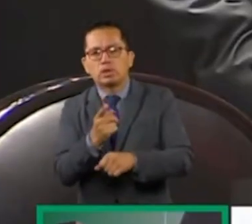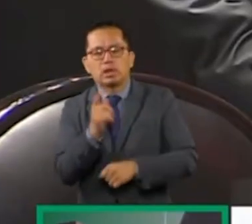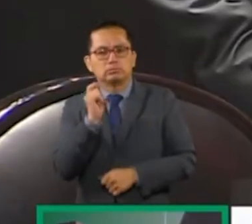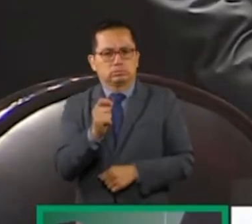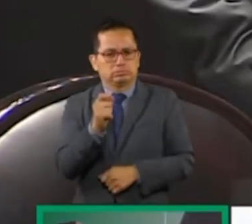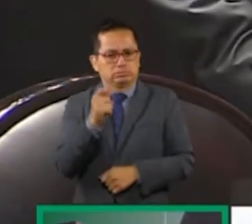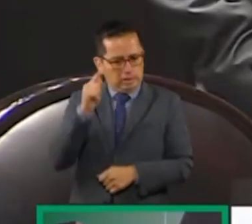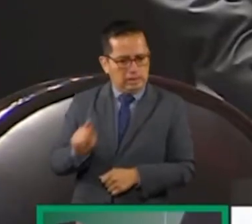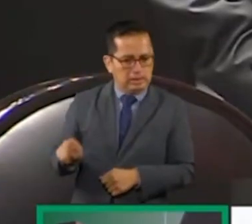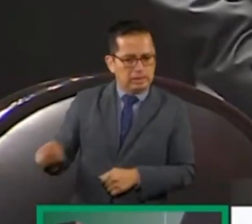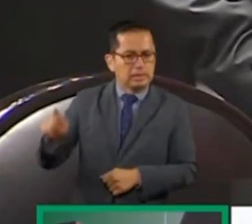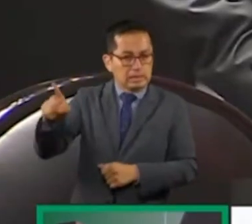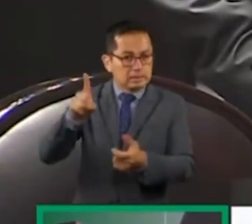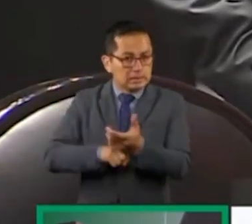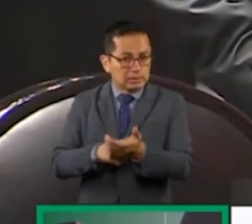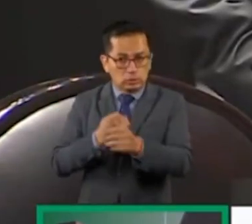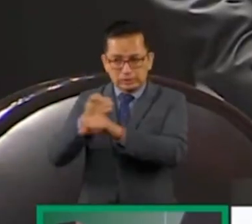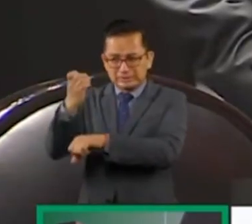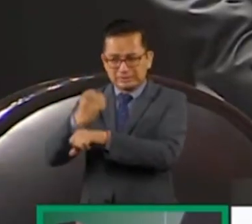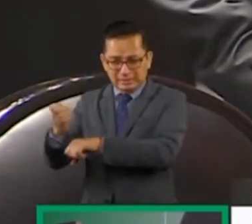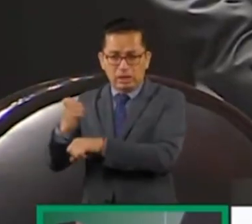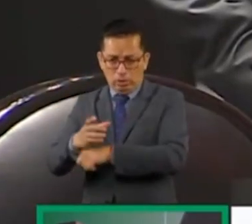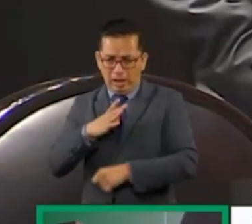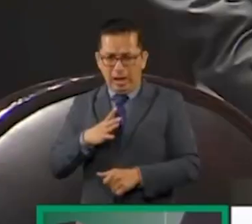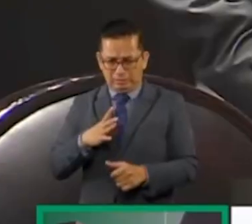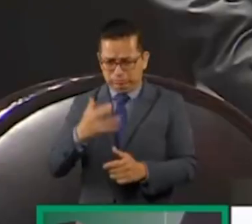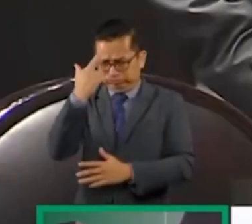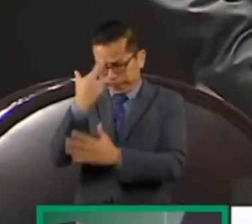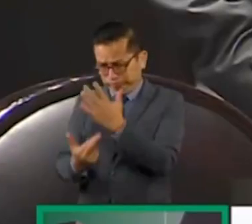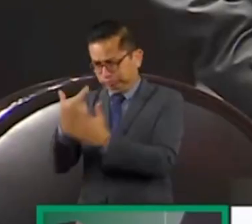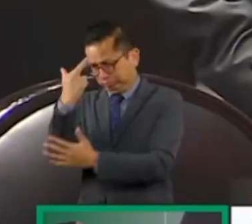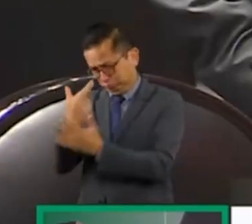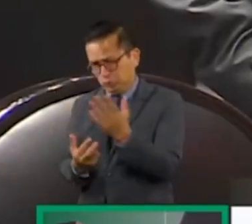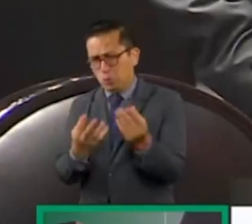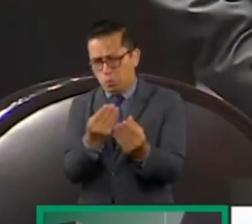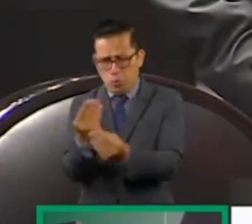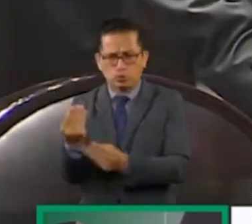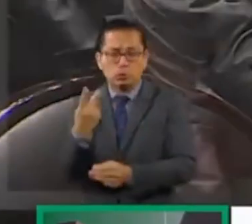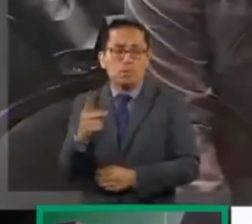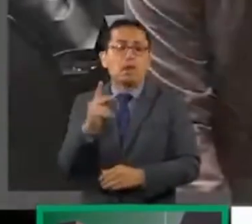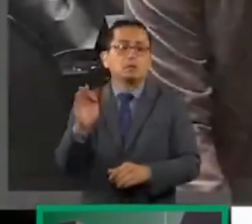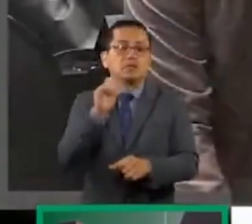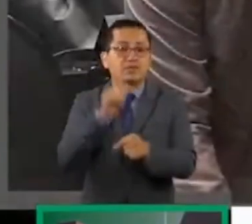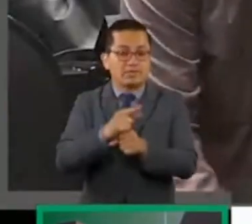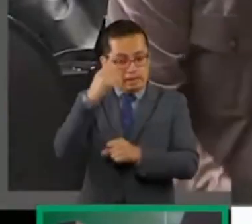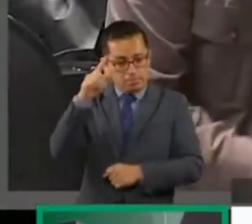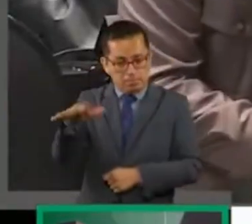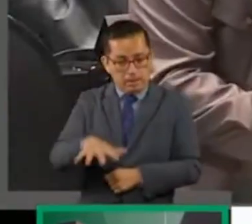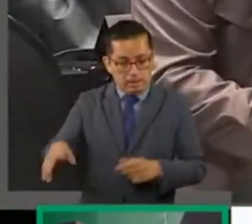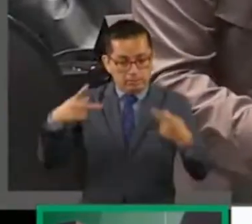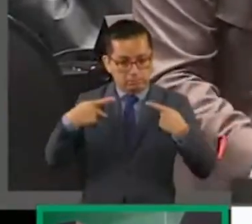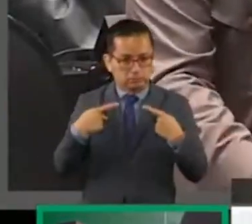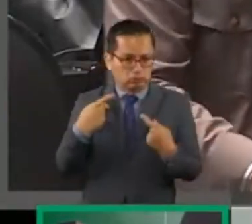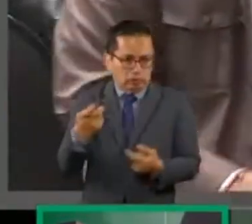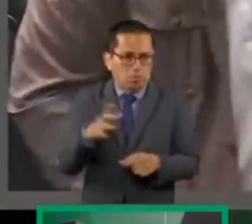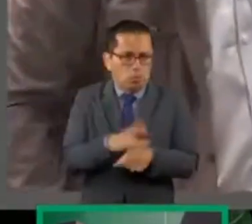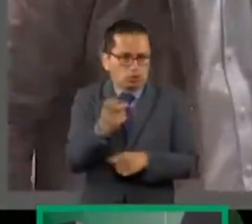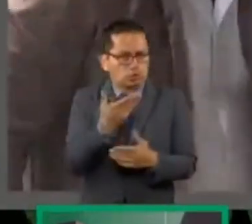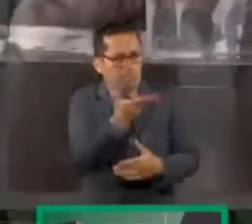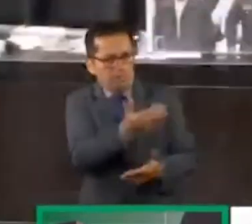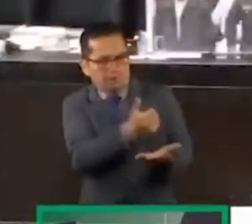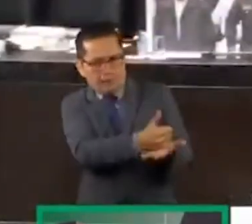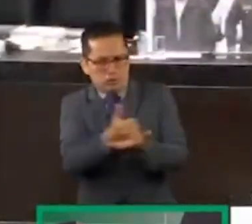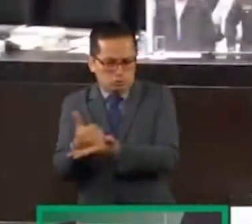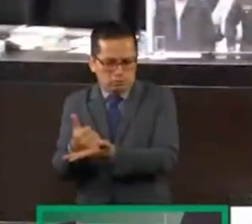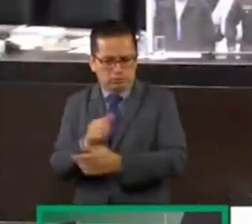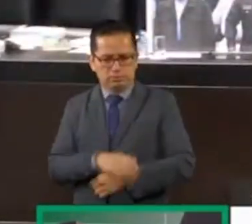que se están cometiendo en los estados y que afectan en mayor medida a los ciudadanos? Homicidio y extorsión es un fuero común.